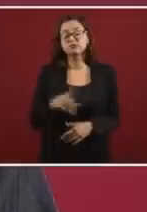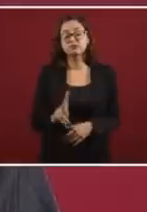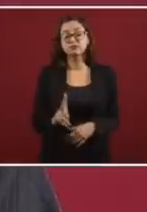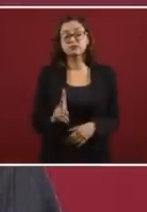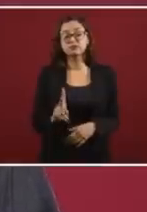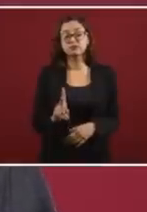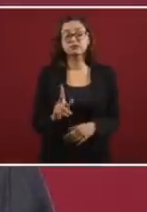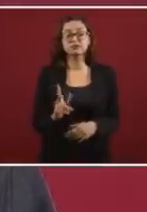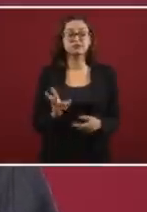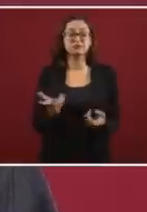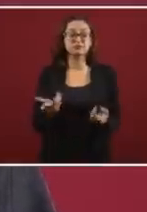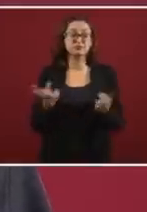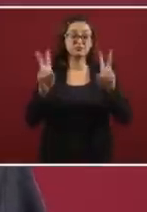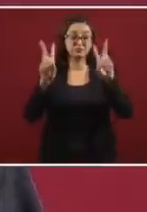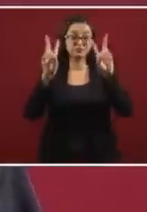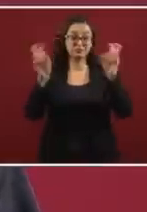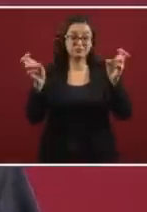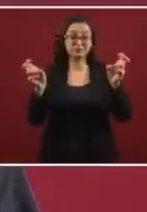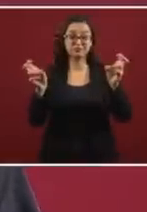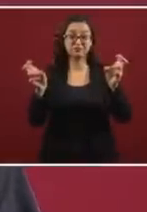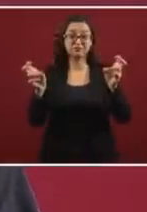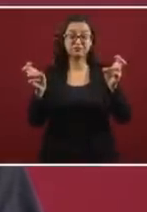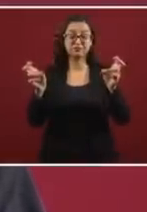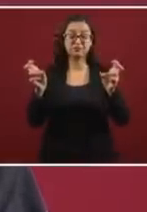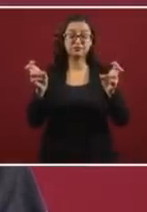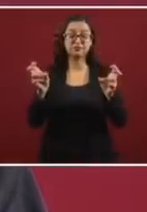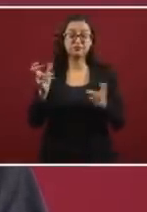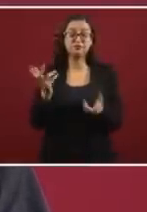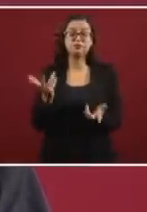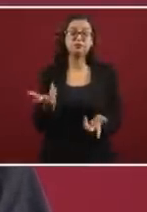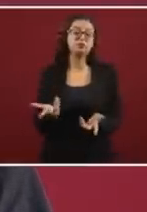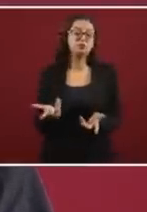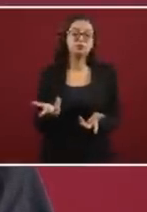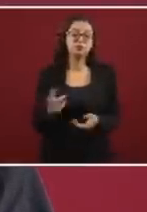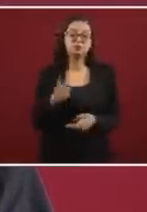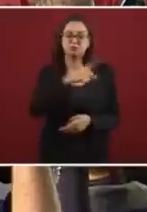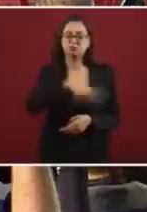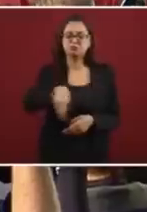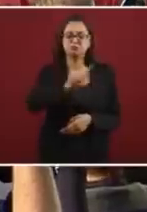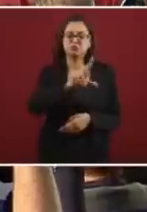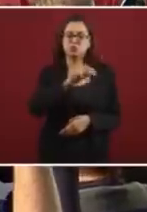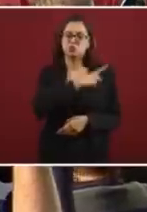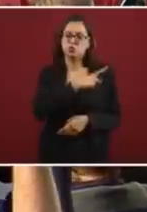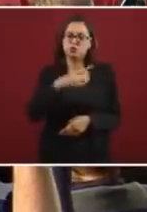estos temas o los deberían de